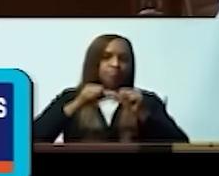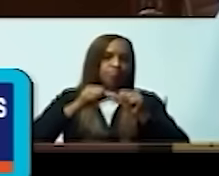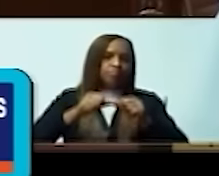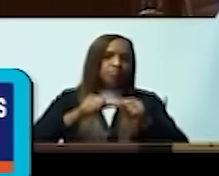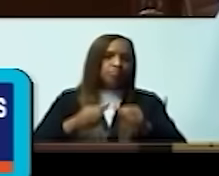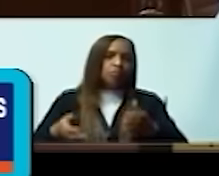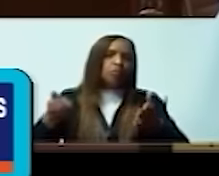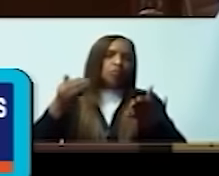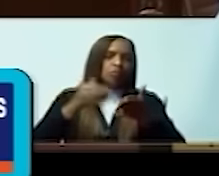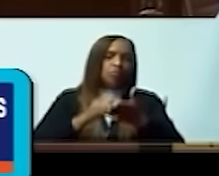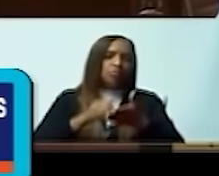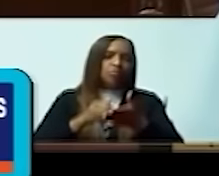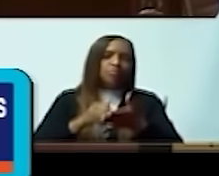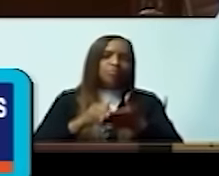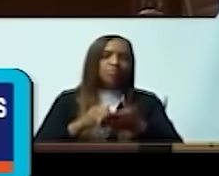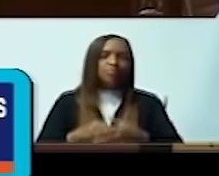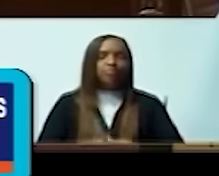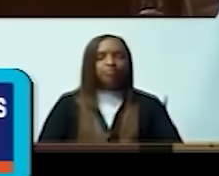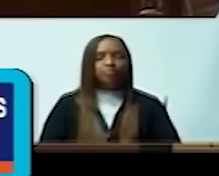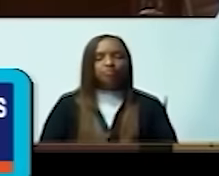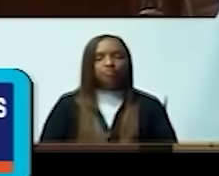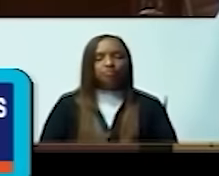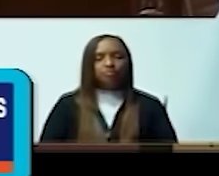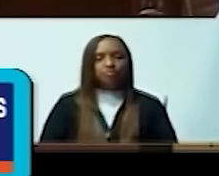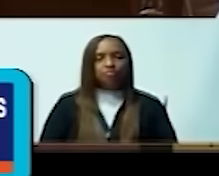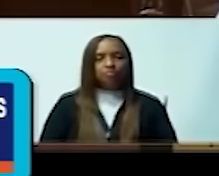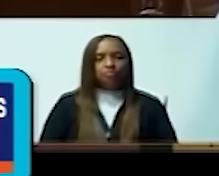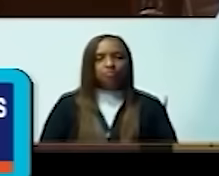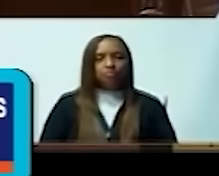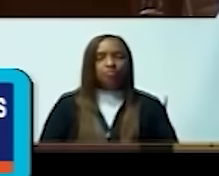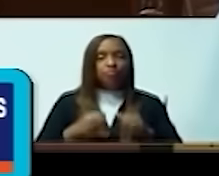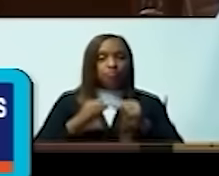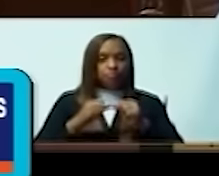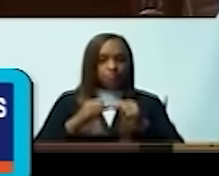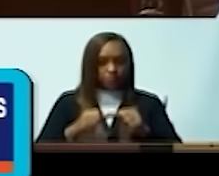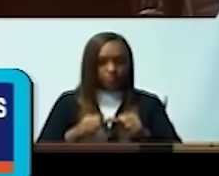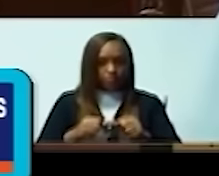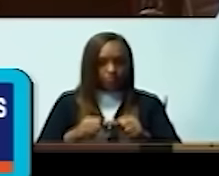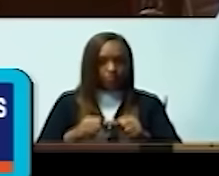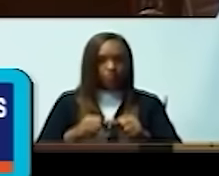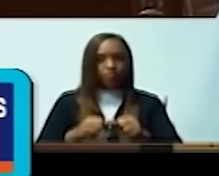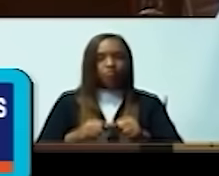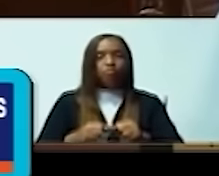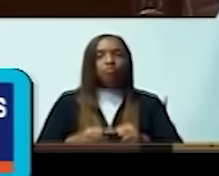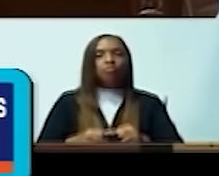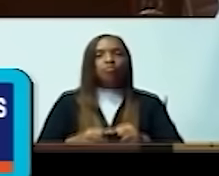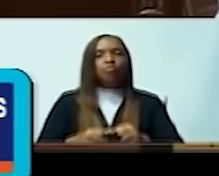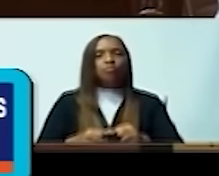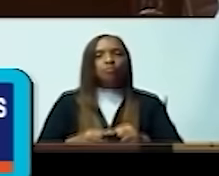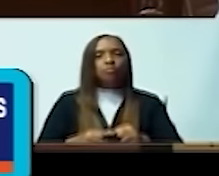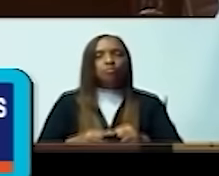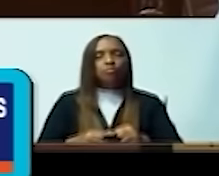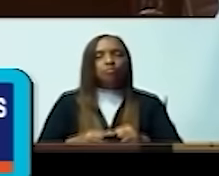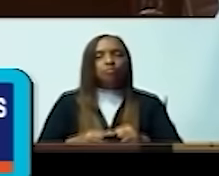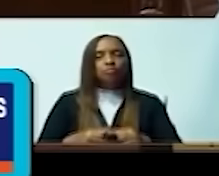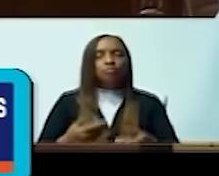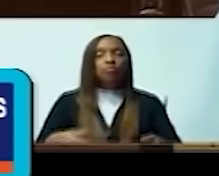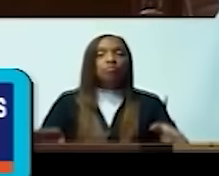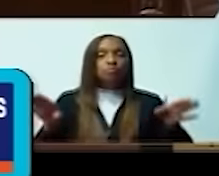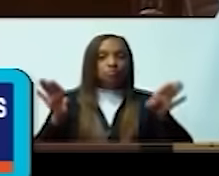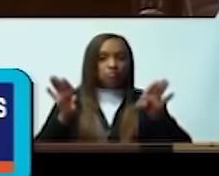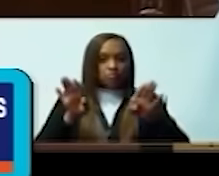en la extraordinaria con la misma regla que teníamos en la primera sesión. Se cierra la